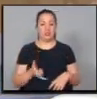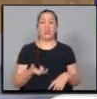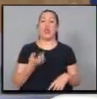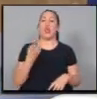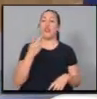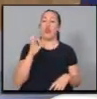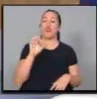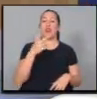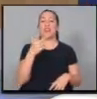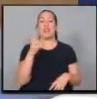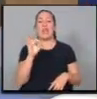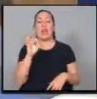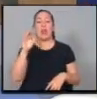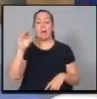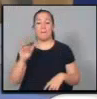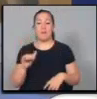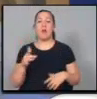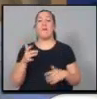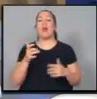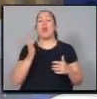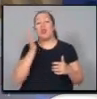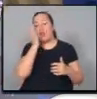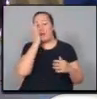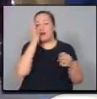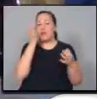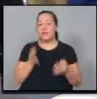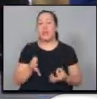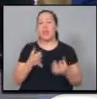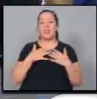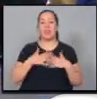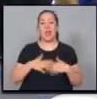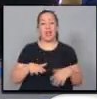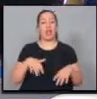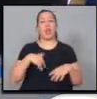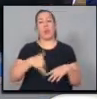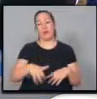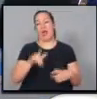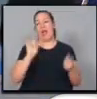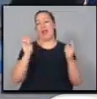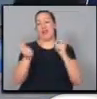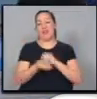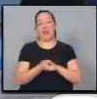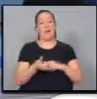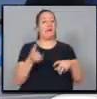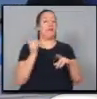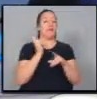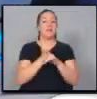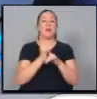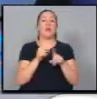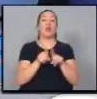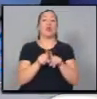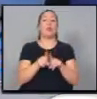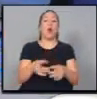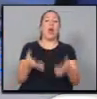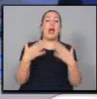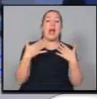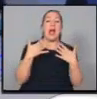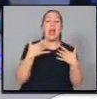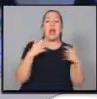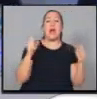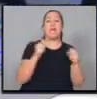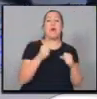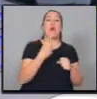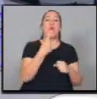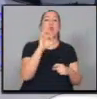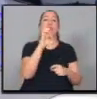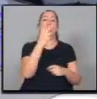2 o 3 grados menos. Pero bueno, se pudo descansar bien, tranquilo, y eso va a cambiar, obviamente. Es como cuando hace calor en invierno, dura